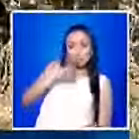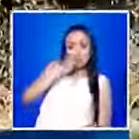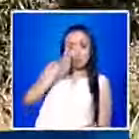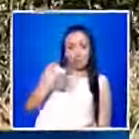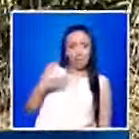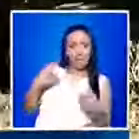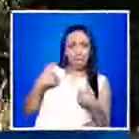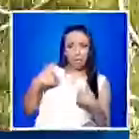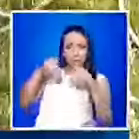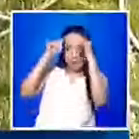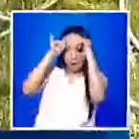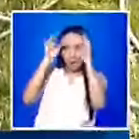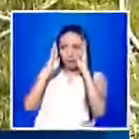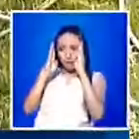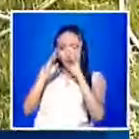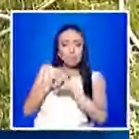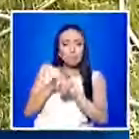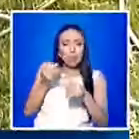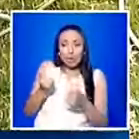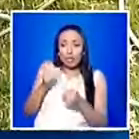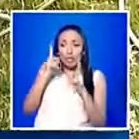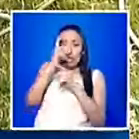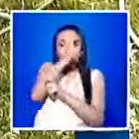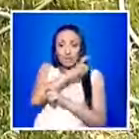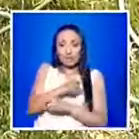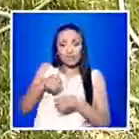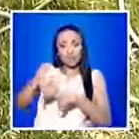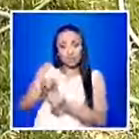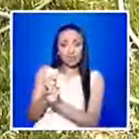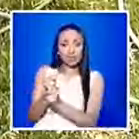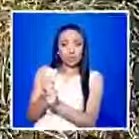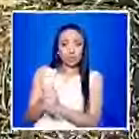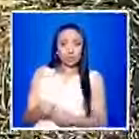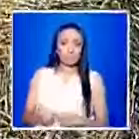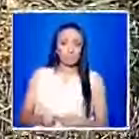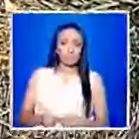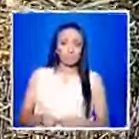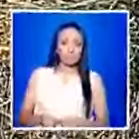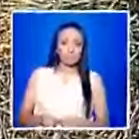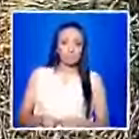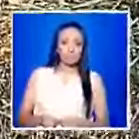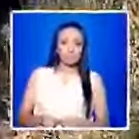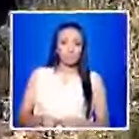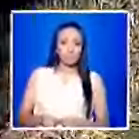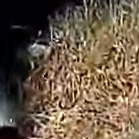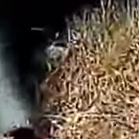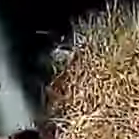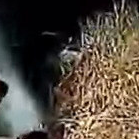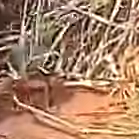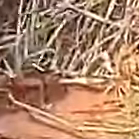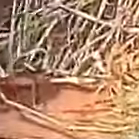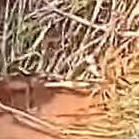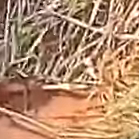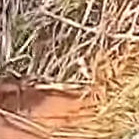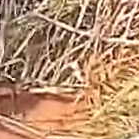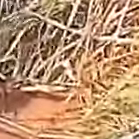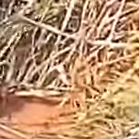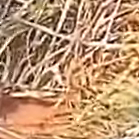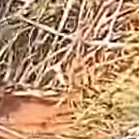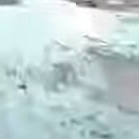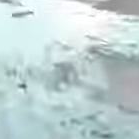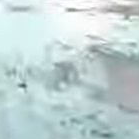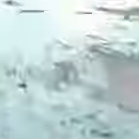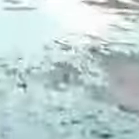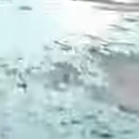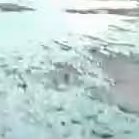pero cada vez es más difícil mantener esta actividad productiva. Desgraciadamente es una fuga bastante